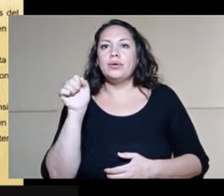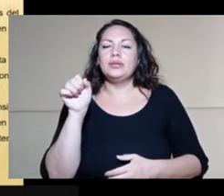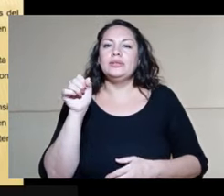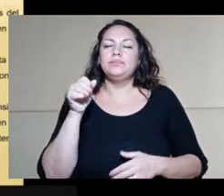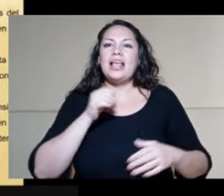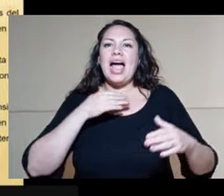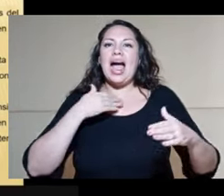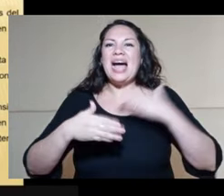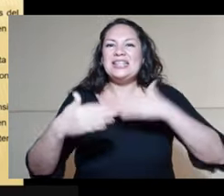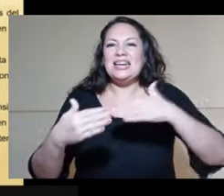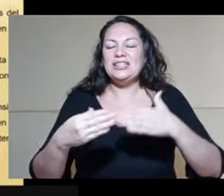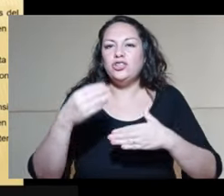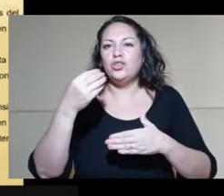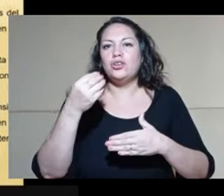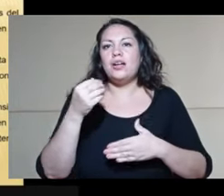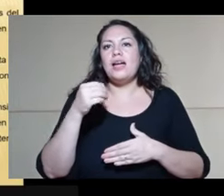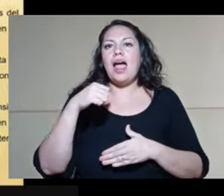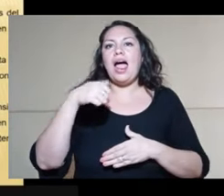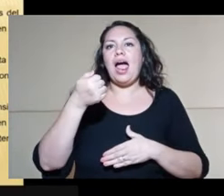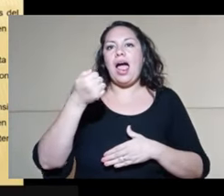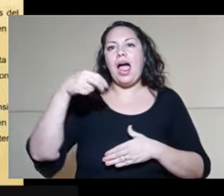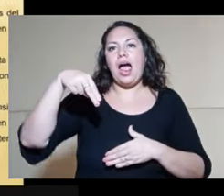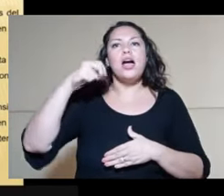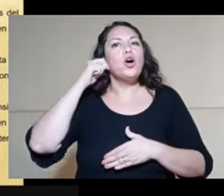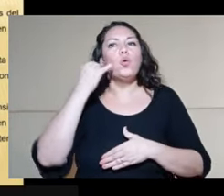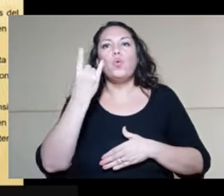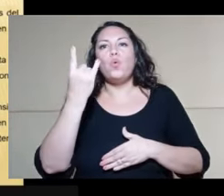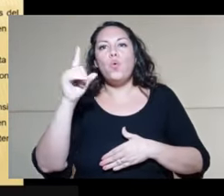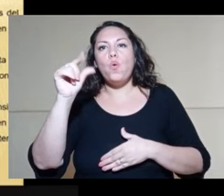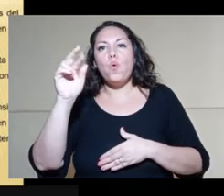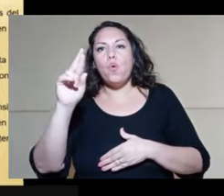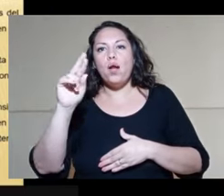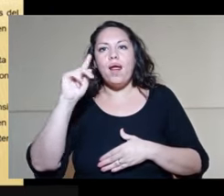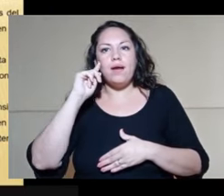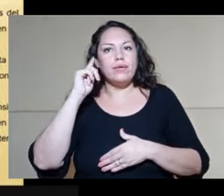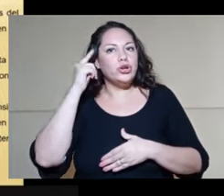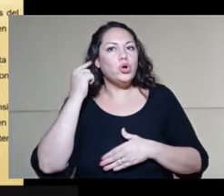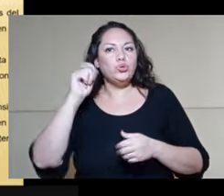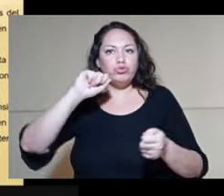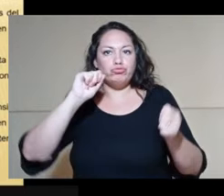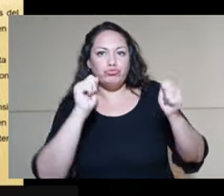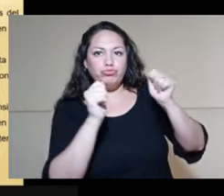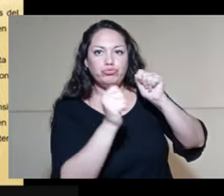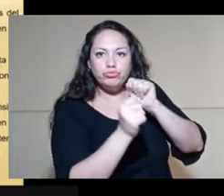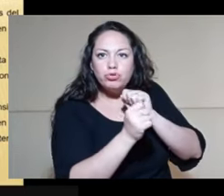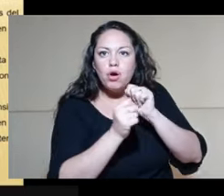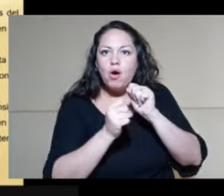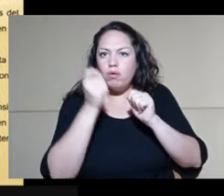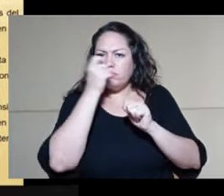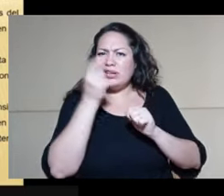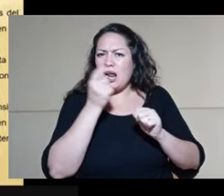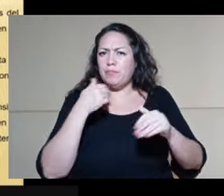una aceleración angular que se llama, o rotatoria, ¿sí? Se estimulaba los conductos semicirculares, y si